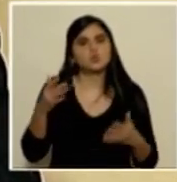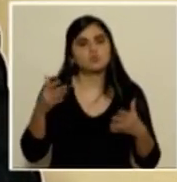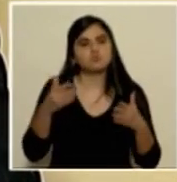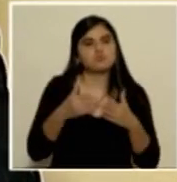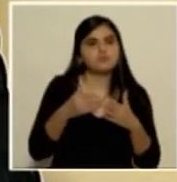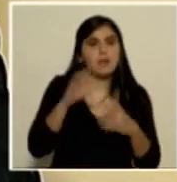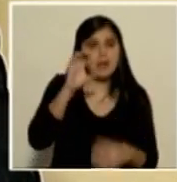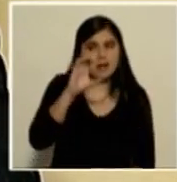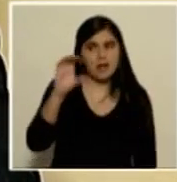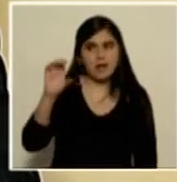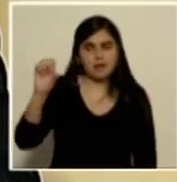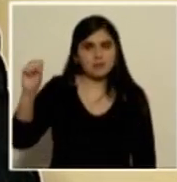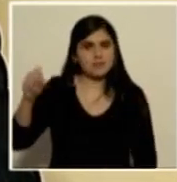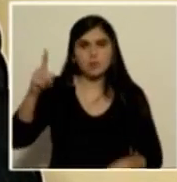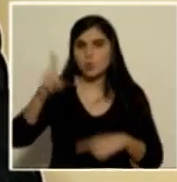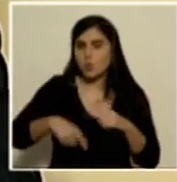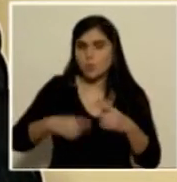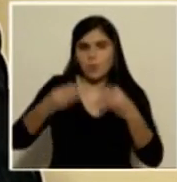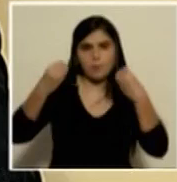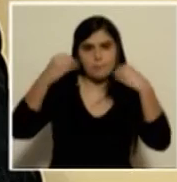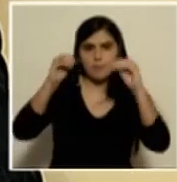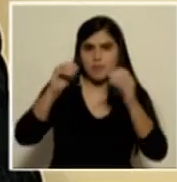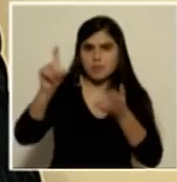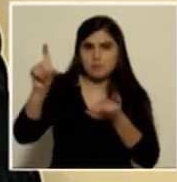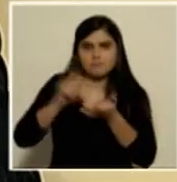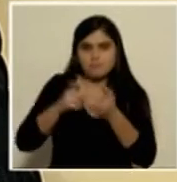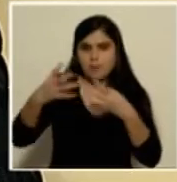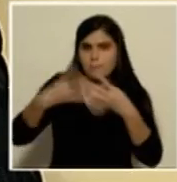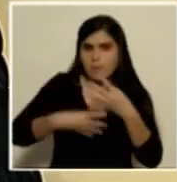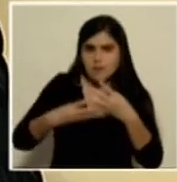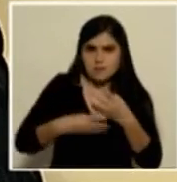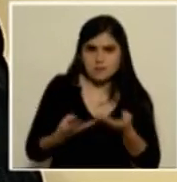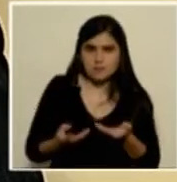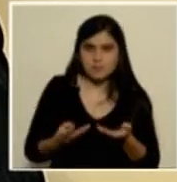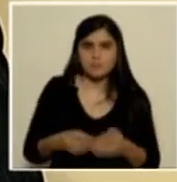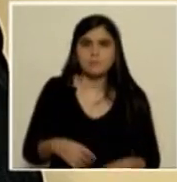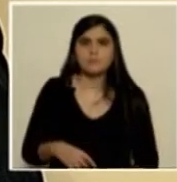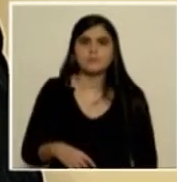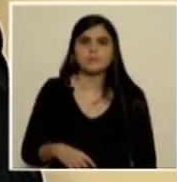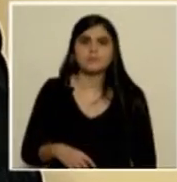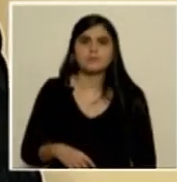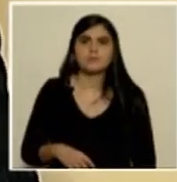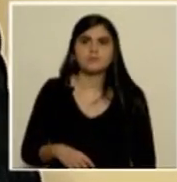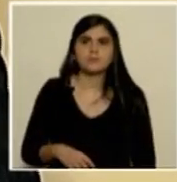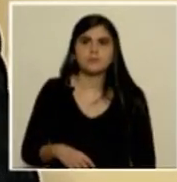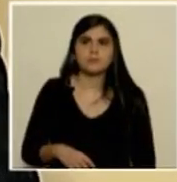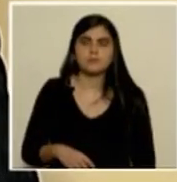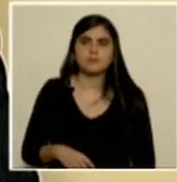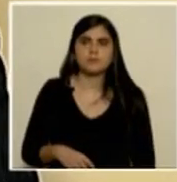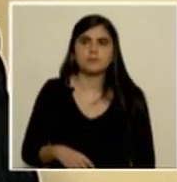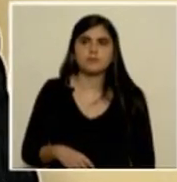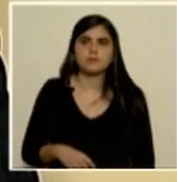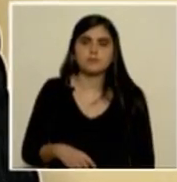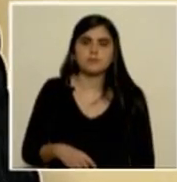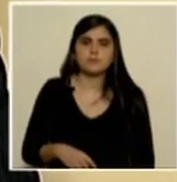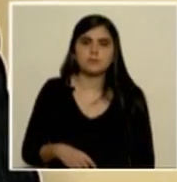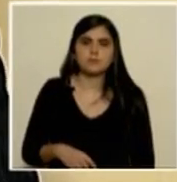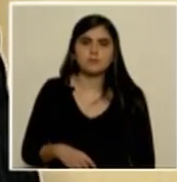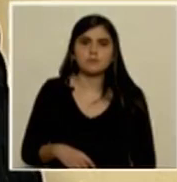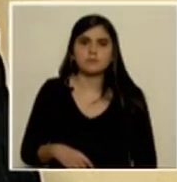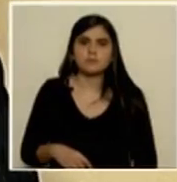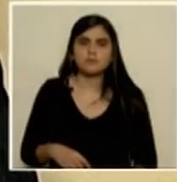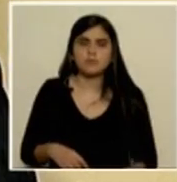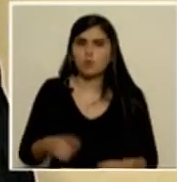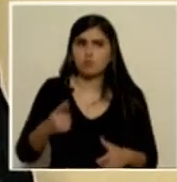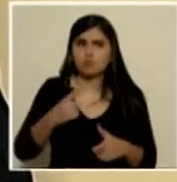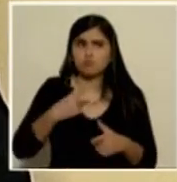posibilidad de vender plasma, y en realidad pues aquí ningún hallazgo o incidente de esos